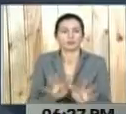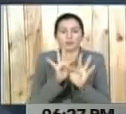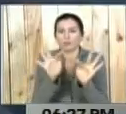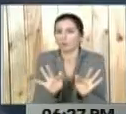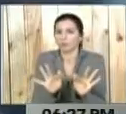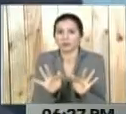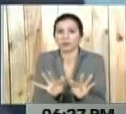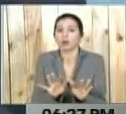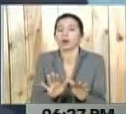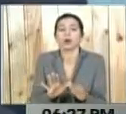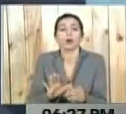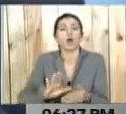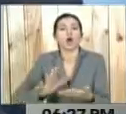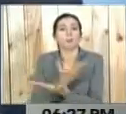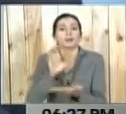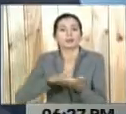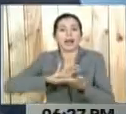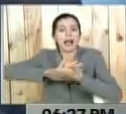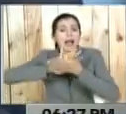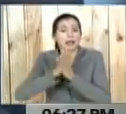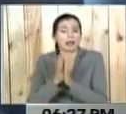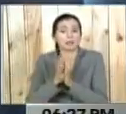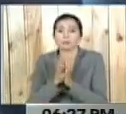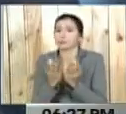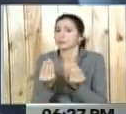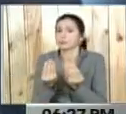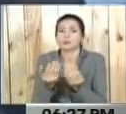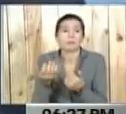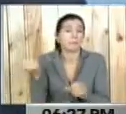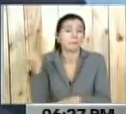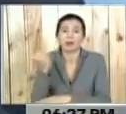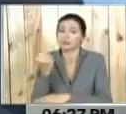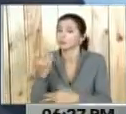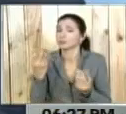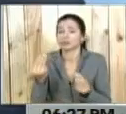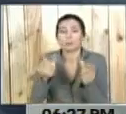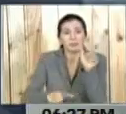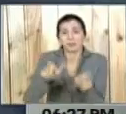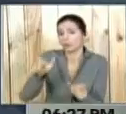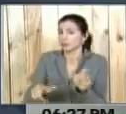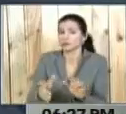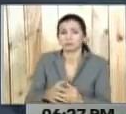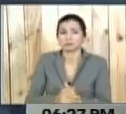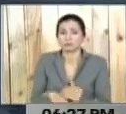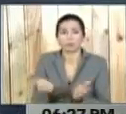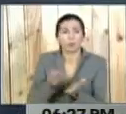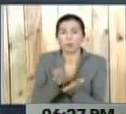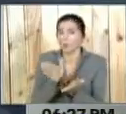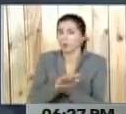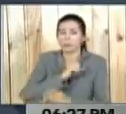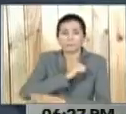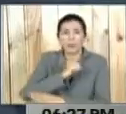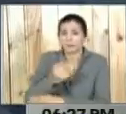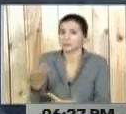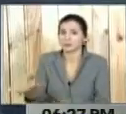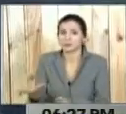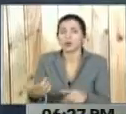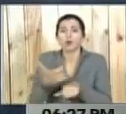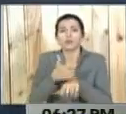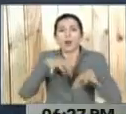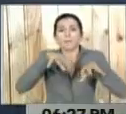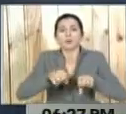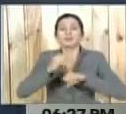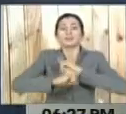hecho golpes de Estado y han acabado con centenares de millones de vidas, centenares de miles de personas que ha asesinado el imperialismo